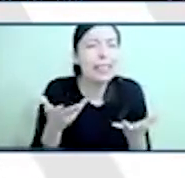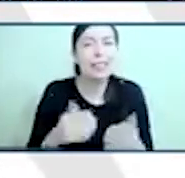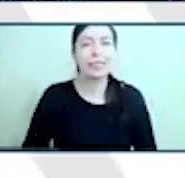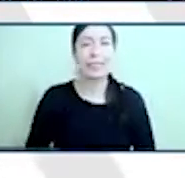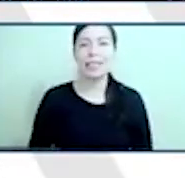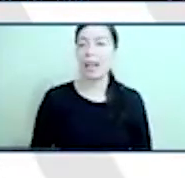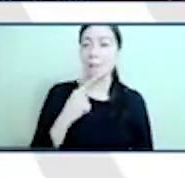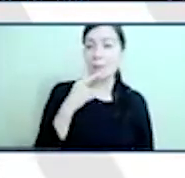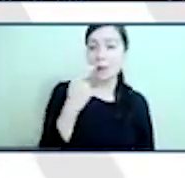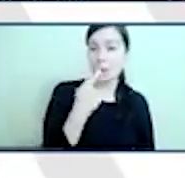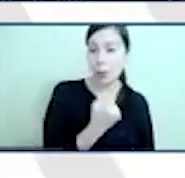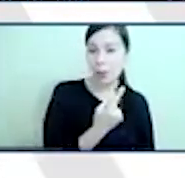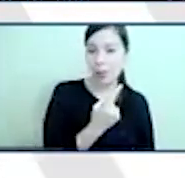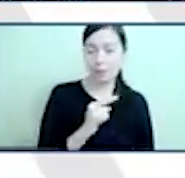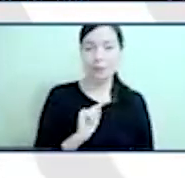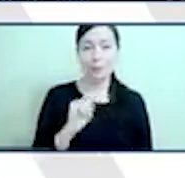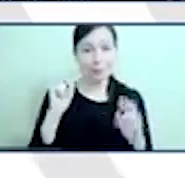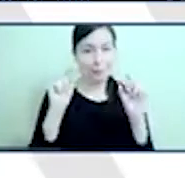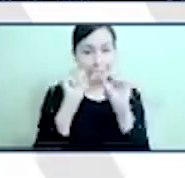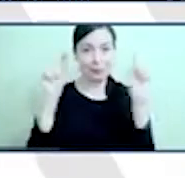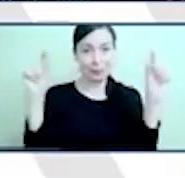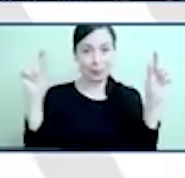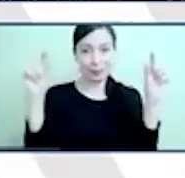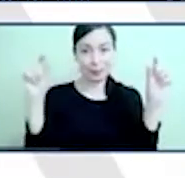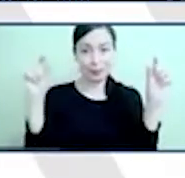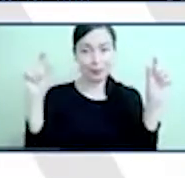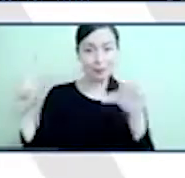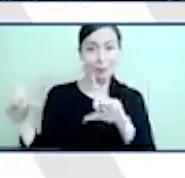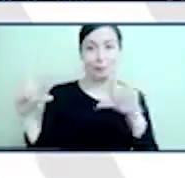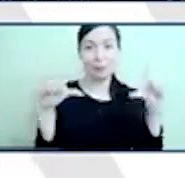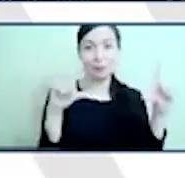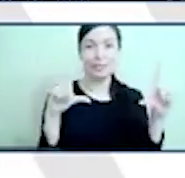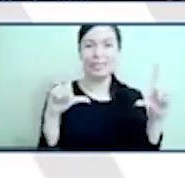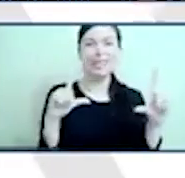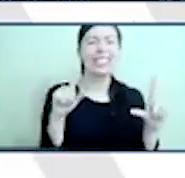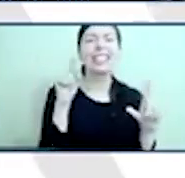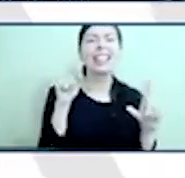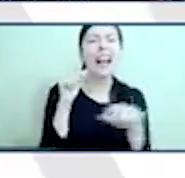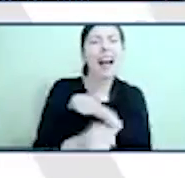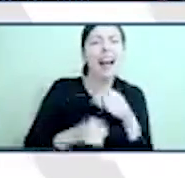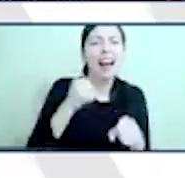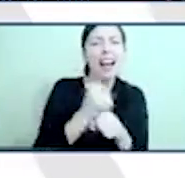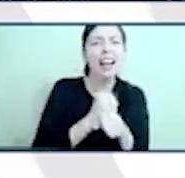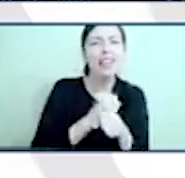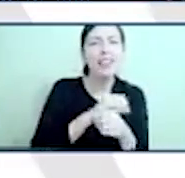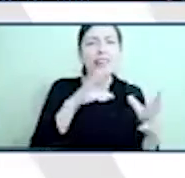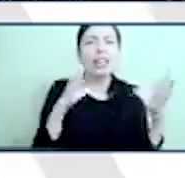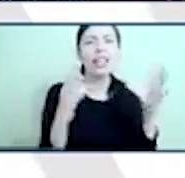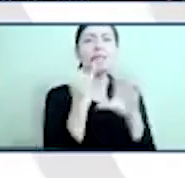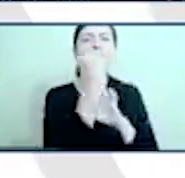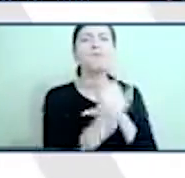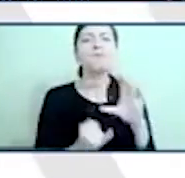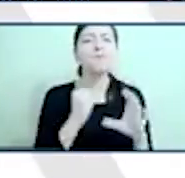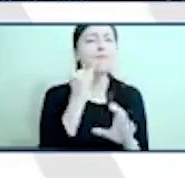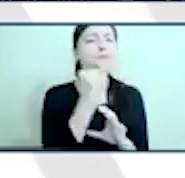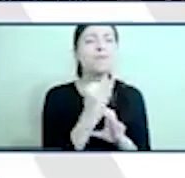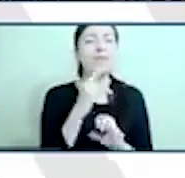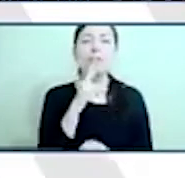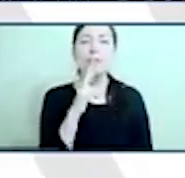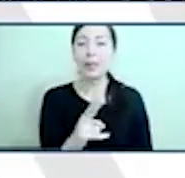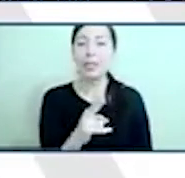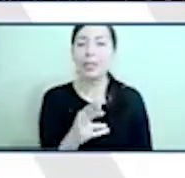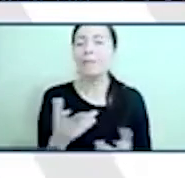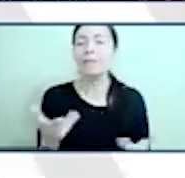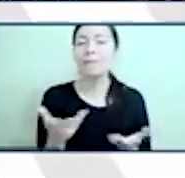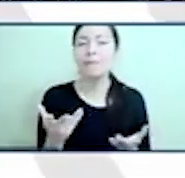pregunta, como está en el título de la diapositiva, ¿qué fue el Año Geofísico Internacional? Para responderla hay